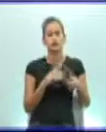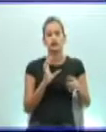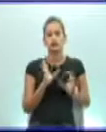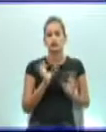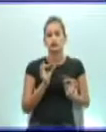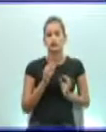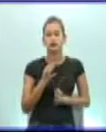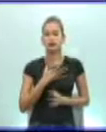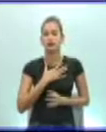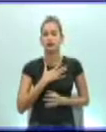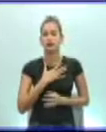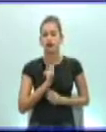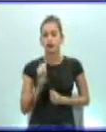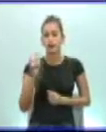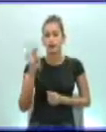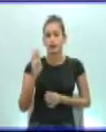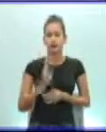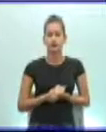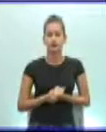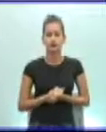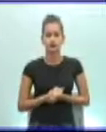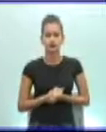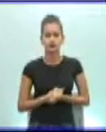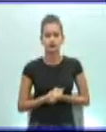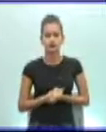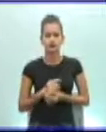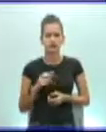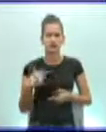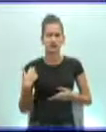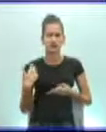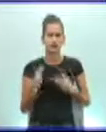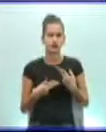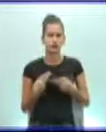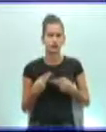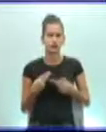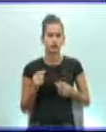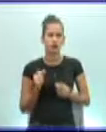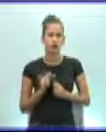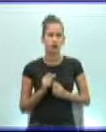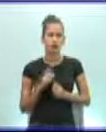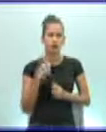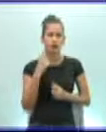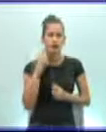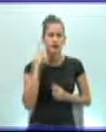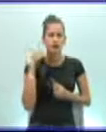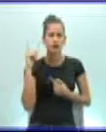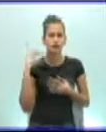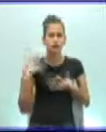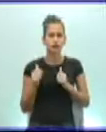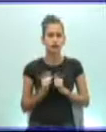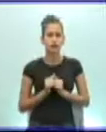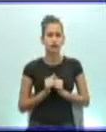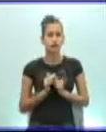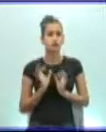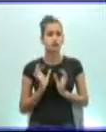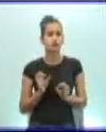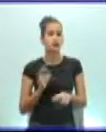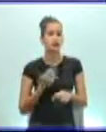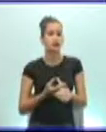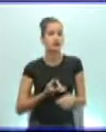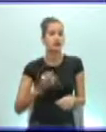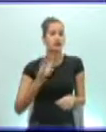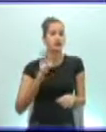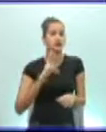B. ¿Qué hacemos cuando nos enfrentamos a un ejercicio de este tipo? Siempre es ideal hacer una representación, ¿sí? Gráfica, en diagramas de Venn nos